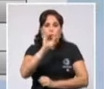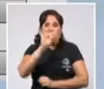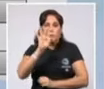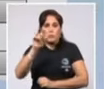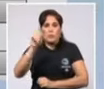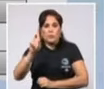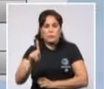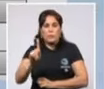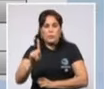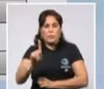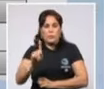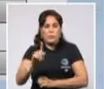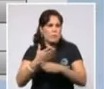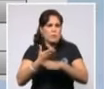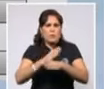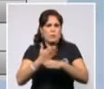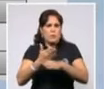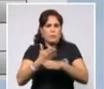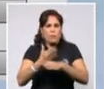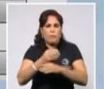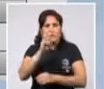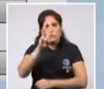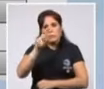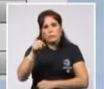965.681 para una letalidad del